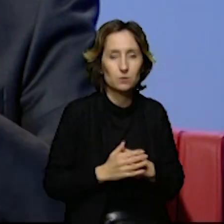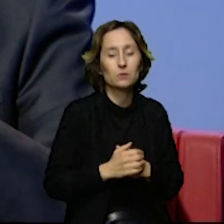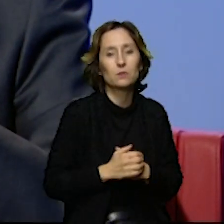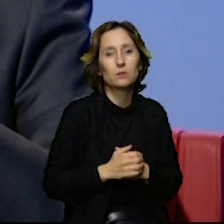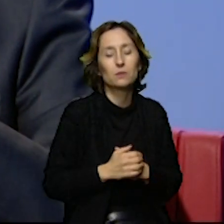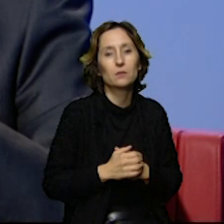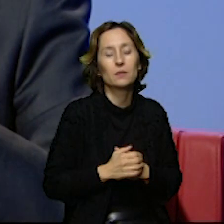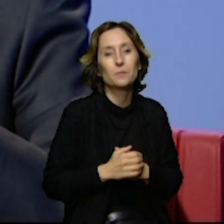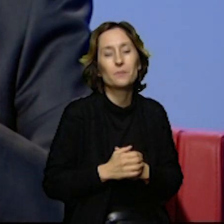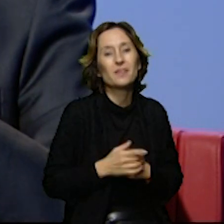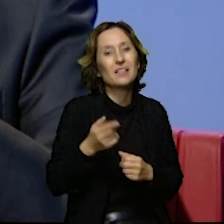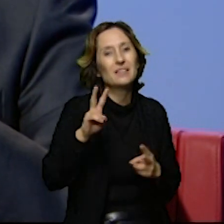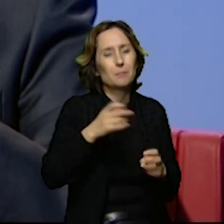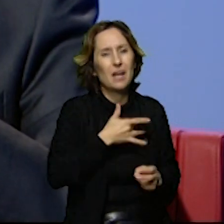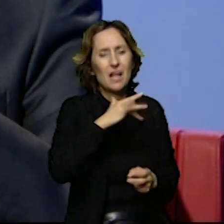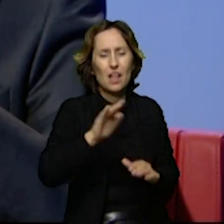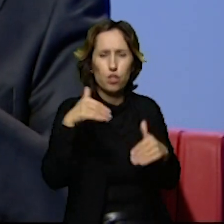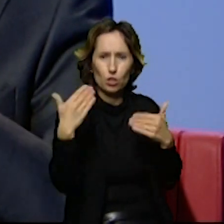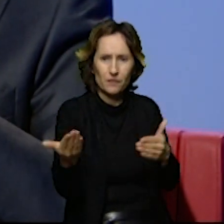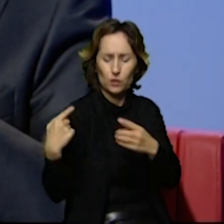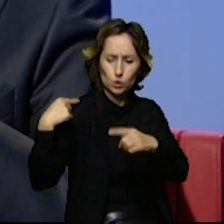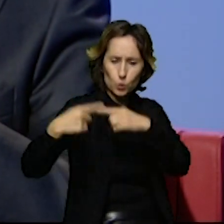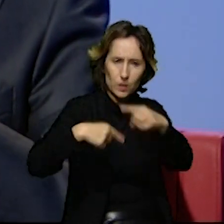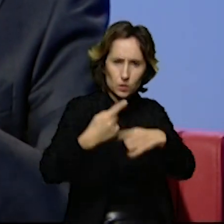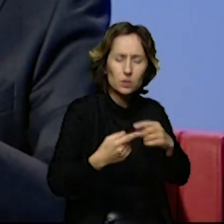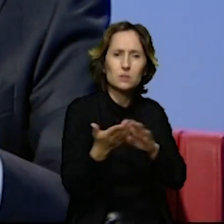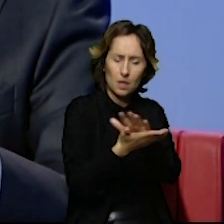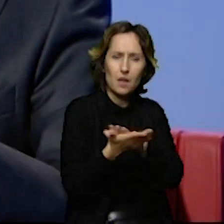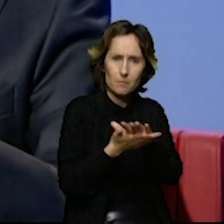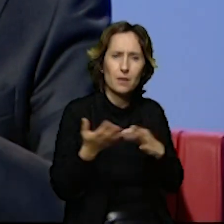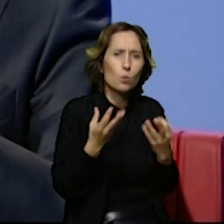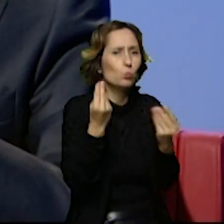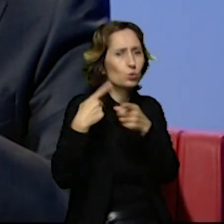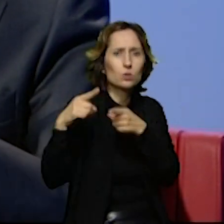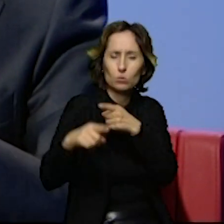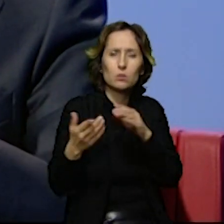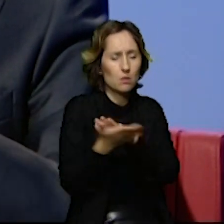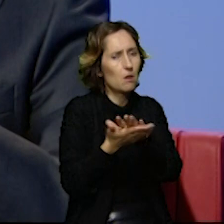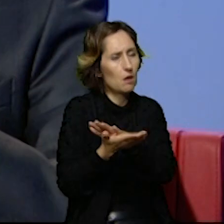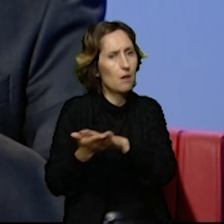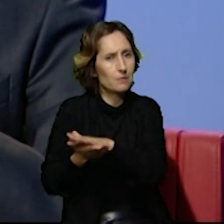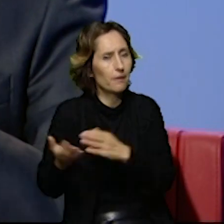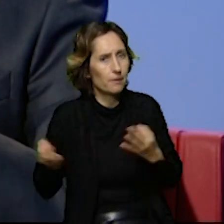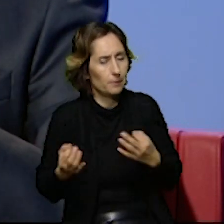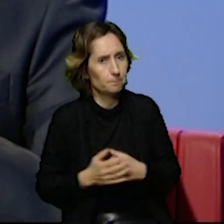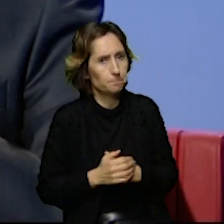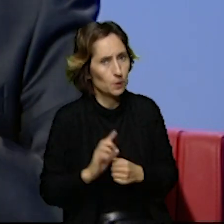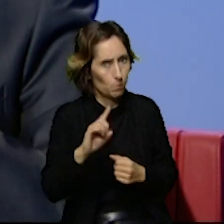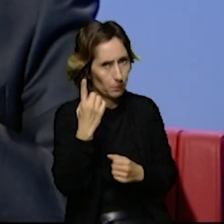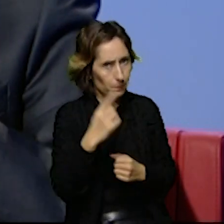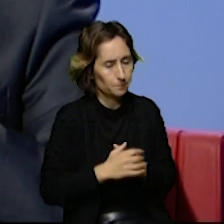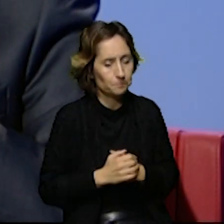que estudiar el tema de donaciones y sucesiones también. En fin, hay muchas cosas que hacer ahí. Eso en primer